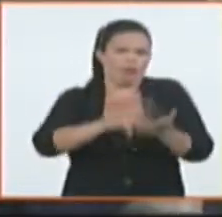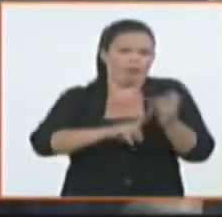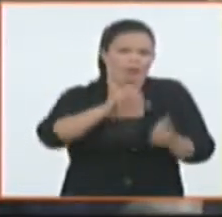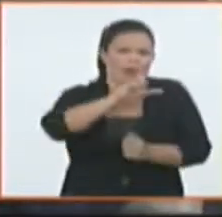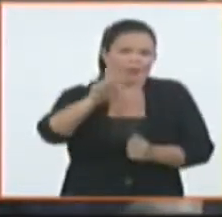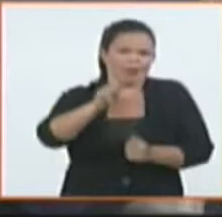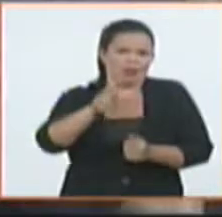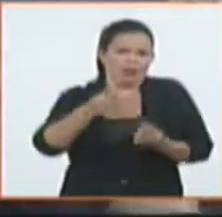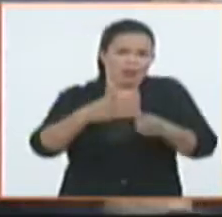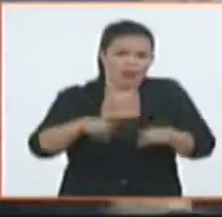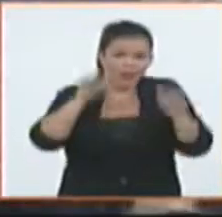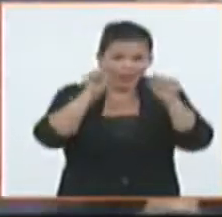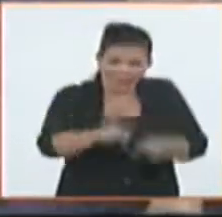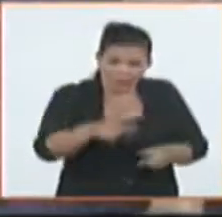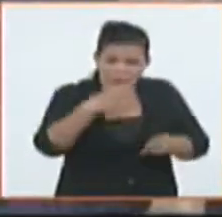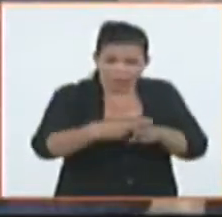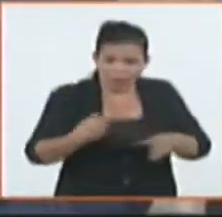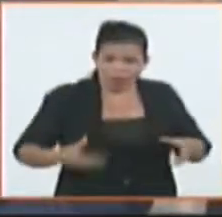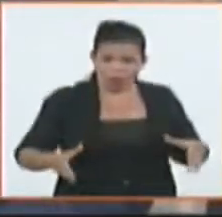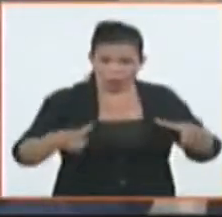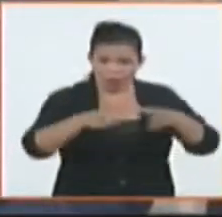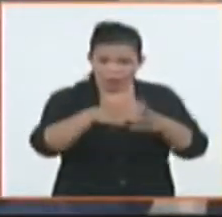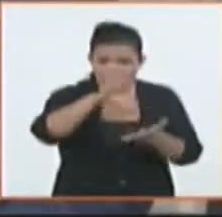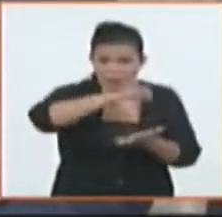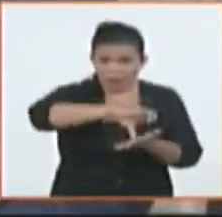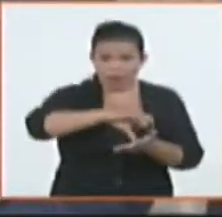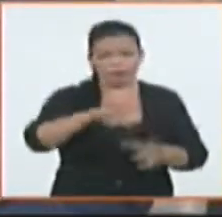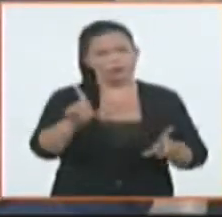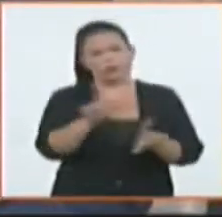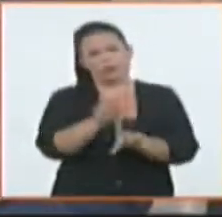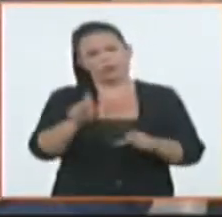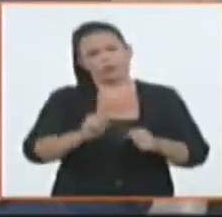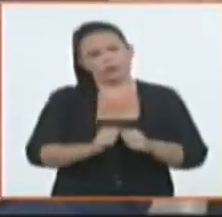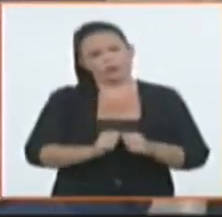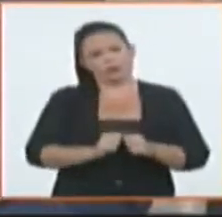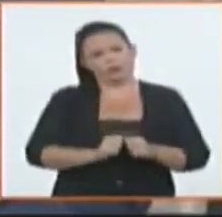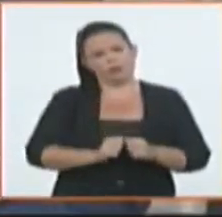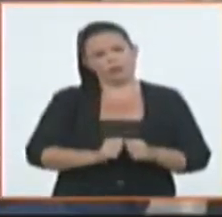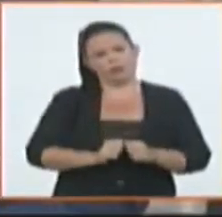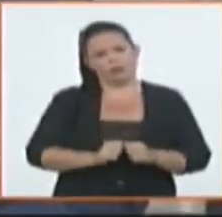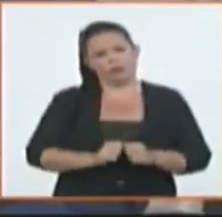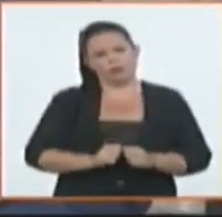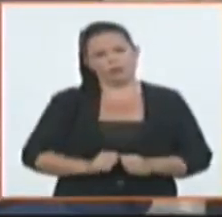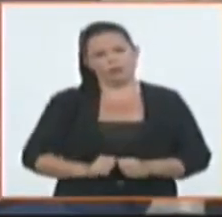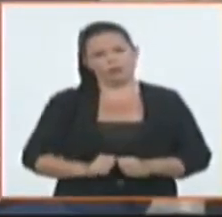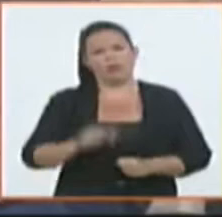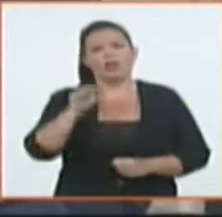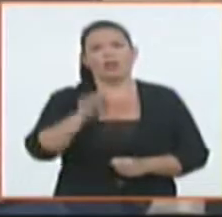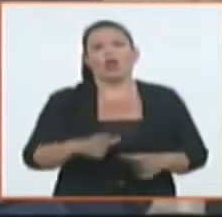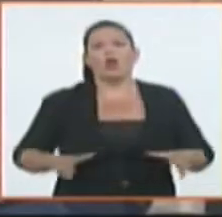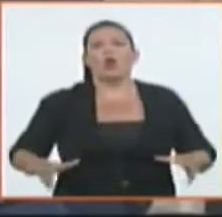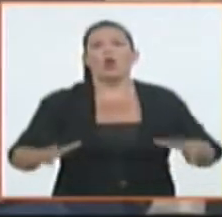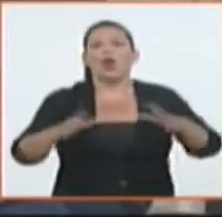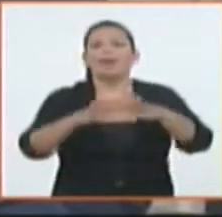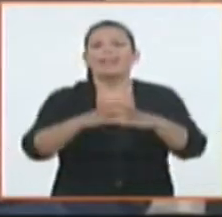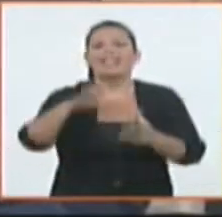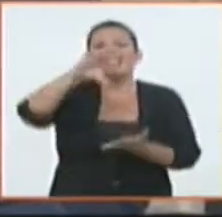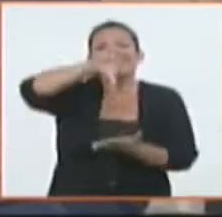central. El órgano supremo de trabajo del partido, ¿cuál es? El comité central, pero no es ese